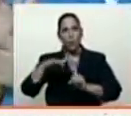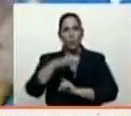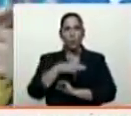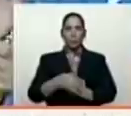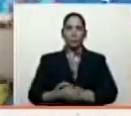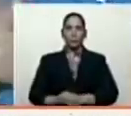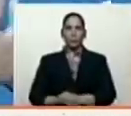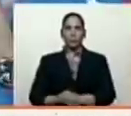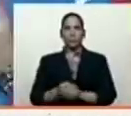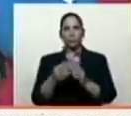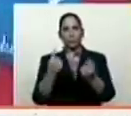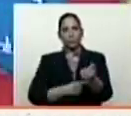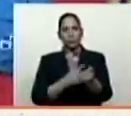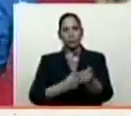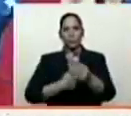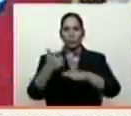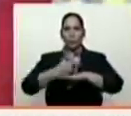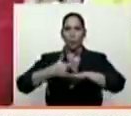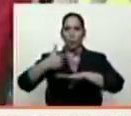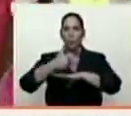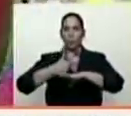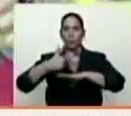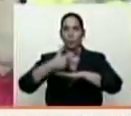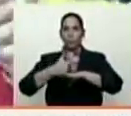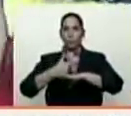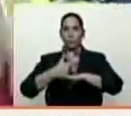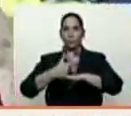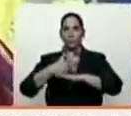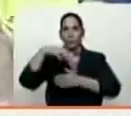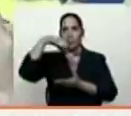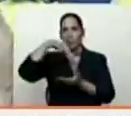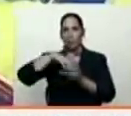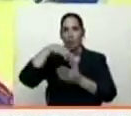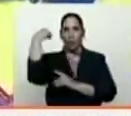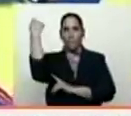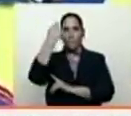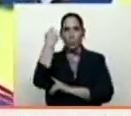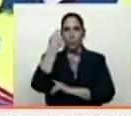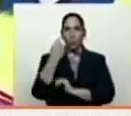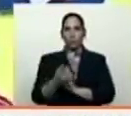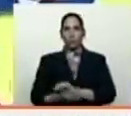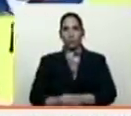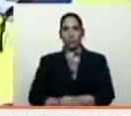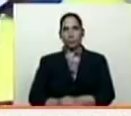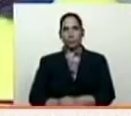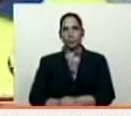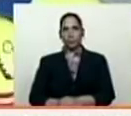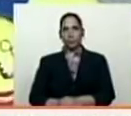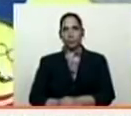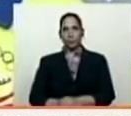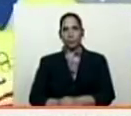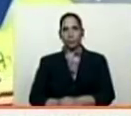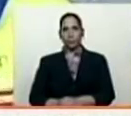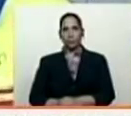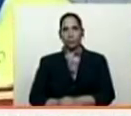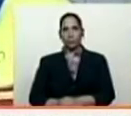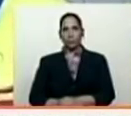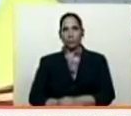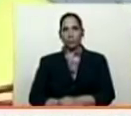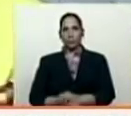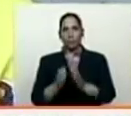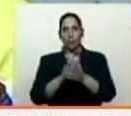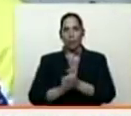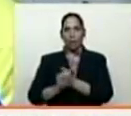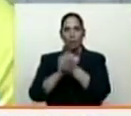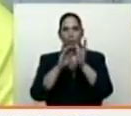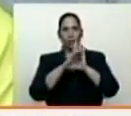querido hermano gobernador del estado, Ramón Carrizales, a los queridos compañeros y compañeras constituyentes